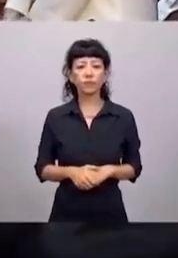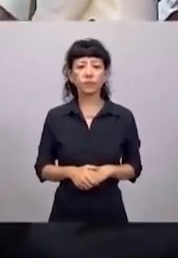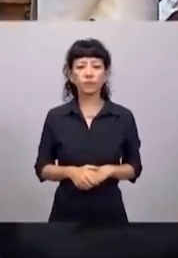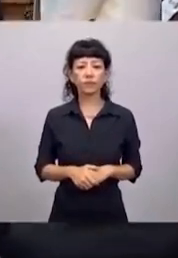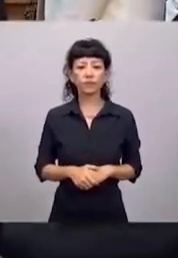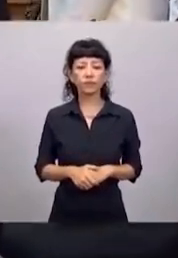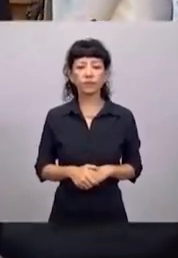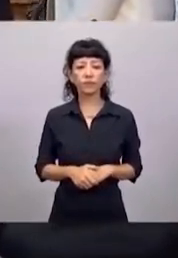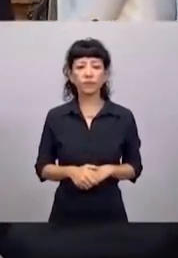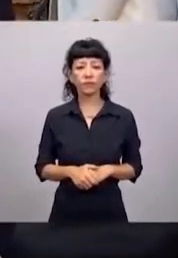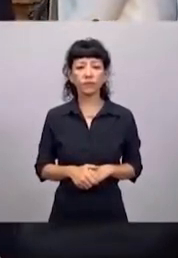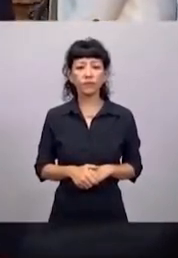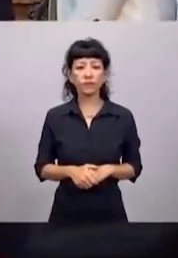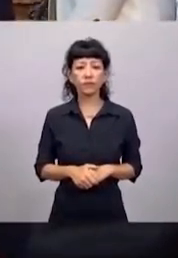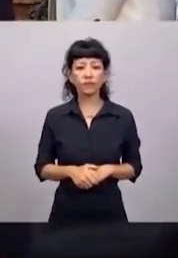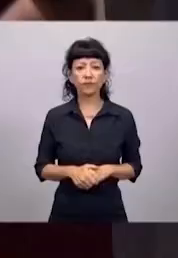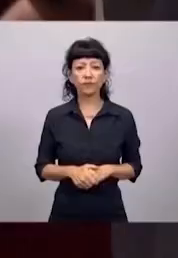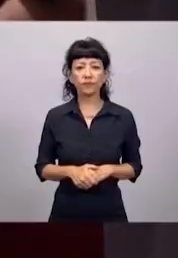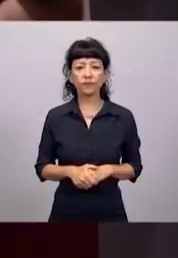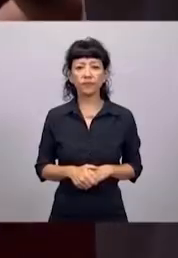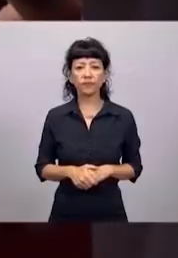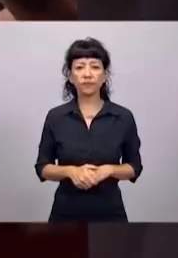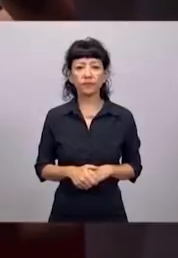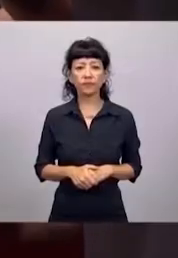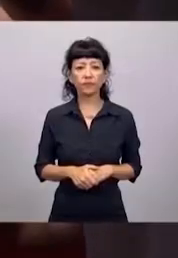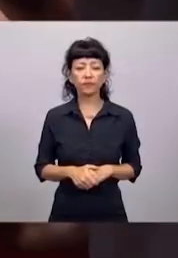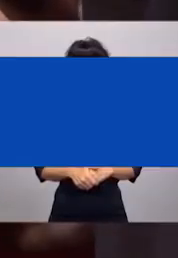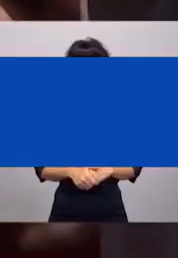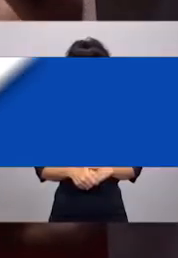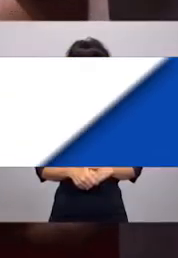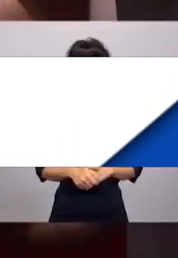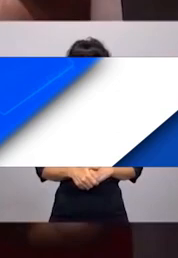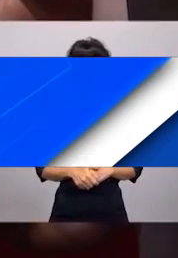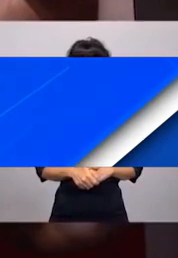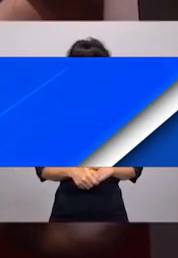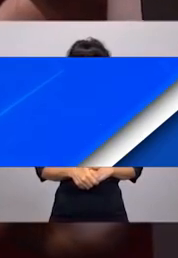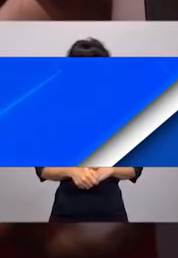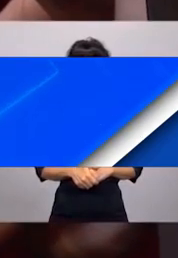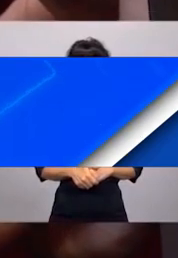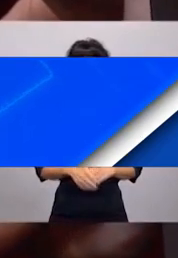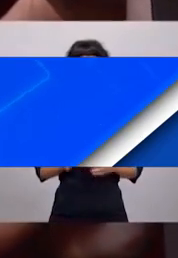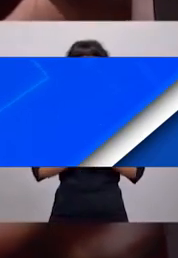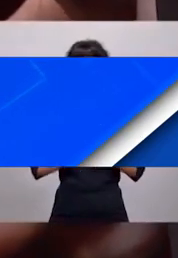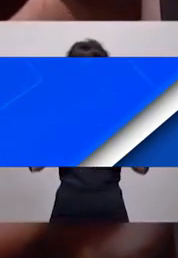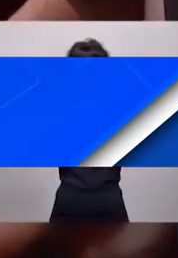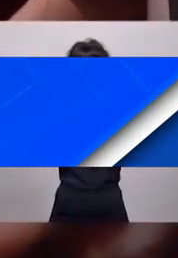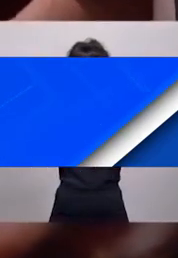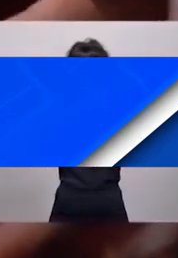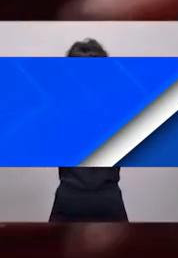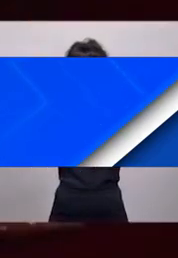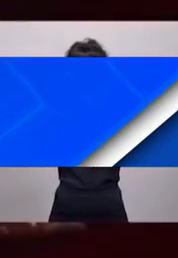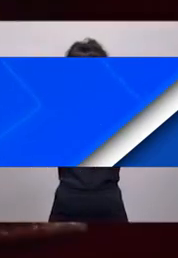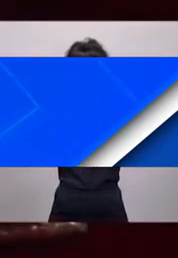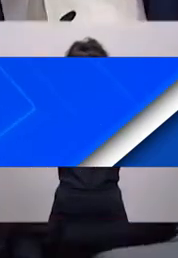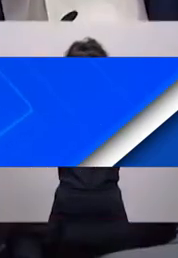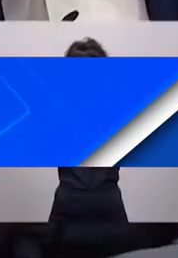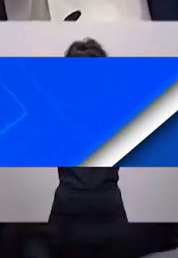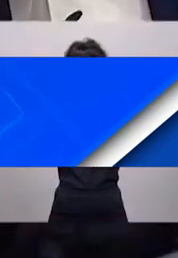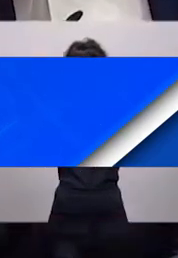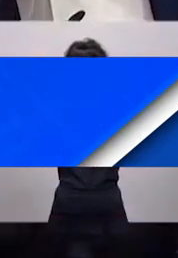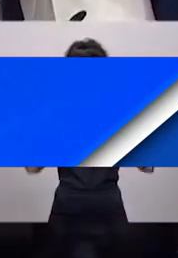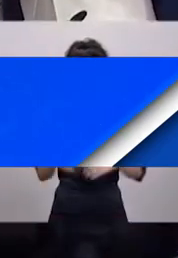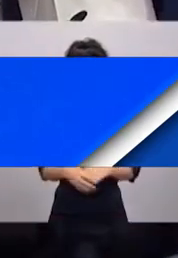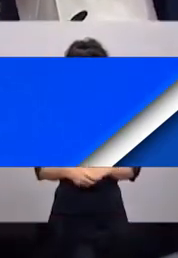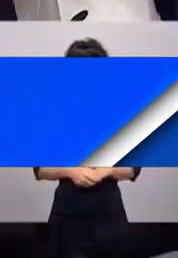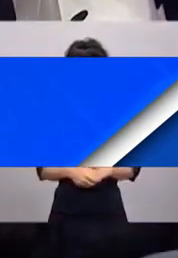Javier Milei ha comenzado este domingo 10 de diciembre su mandato de 4 años como presidente de Argentina. Por otro lado,